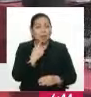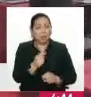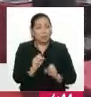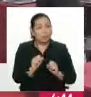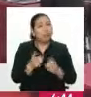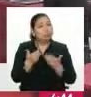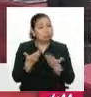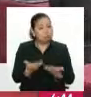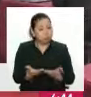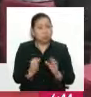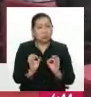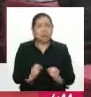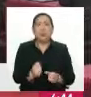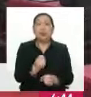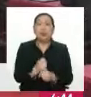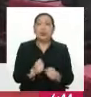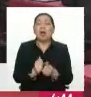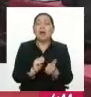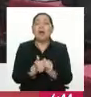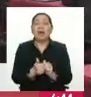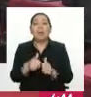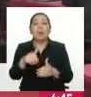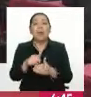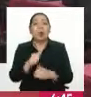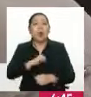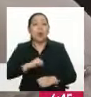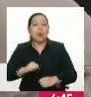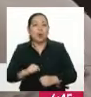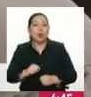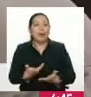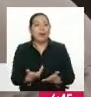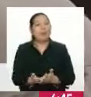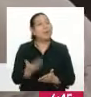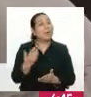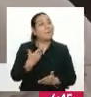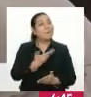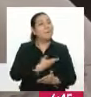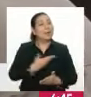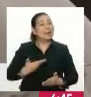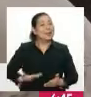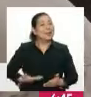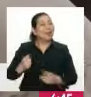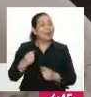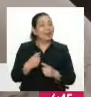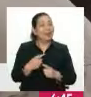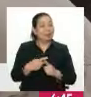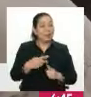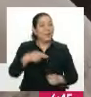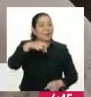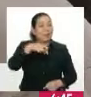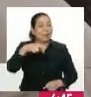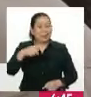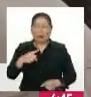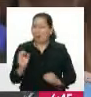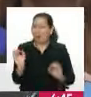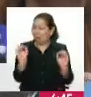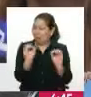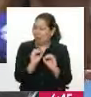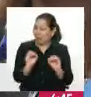haber ofrecido a sus colegas obras a cambio de votar contra la vacancia del entonces presidente Pedro Pablo Kuczynski. Jamás ha